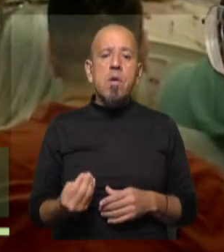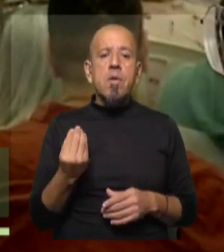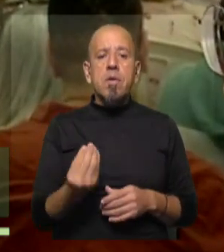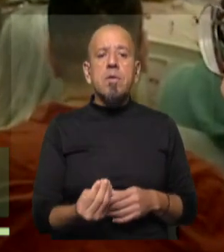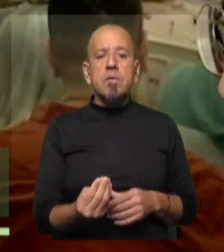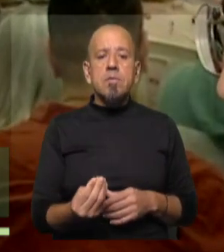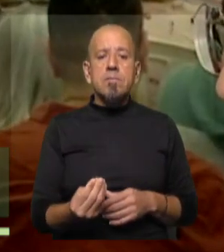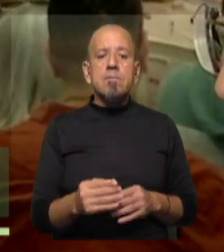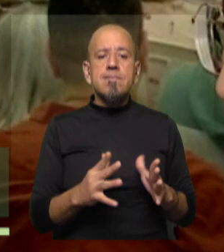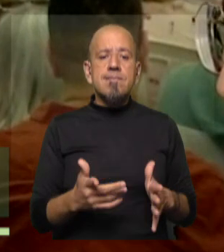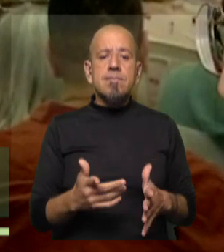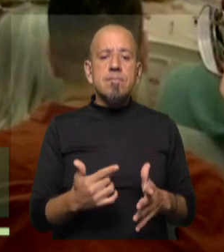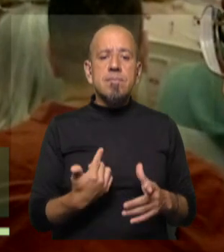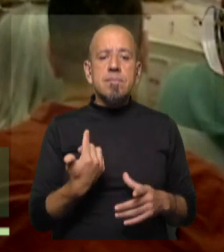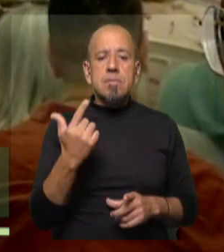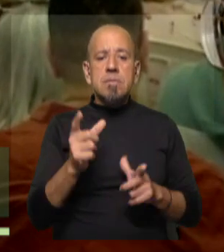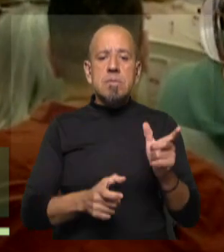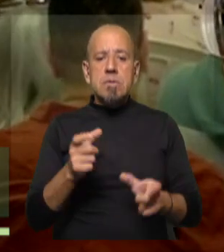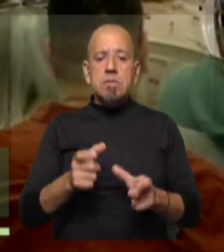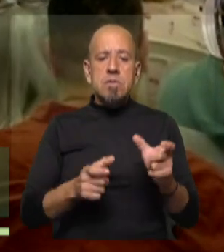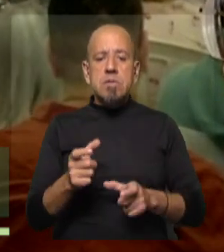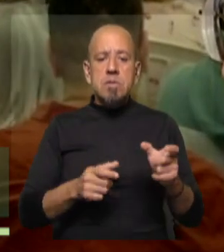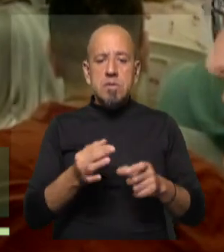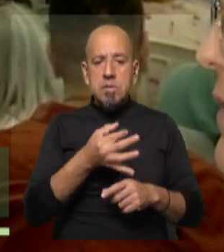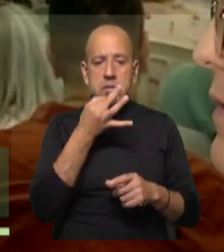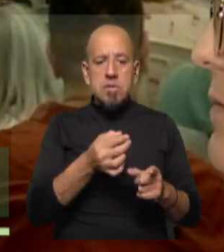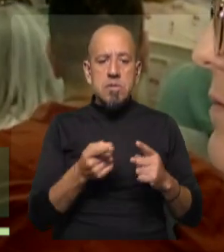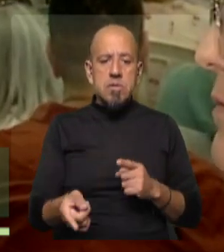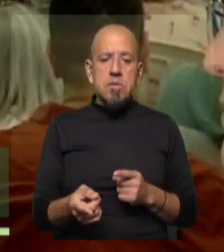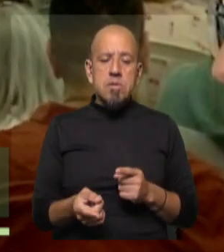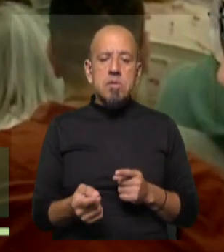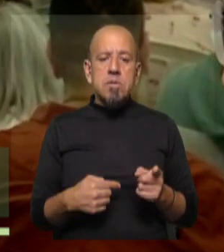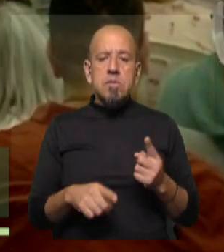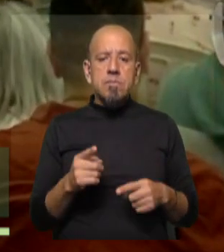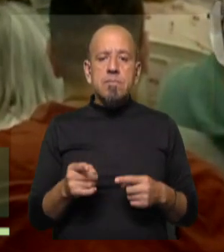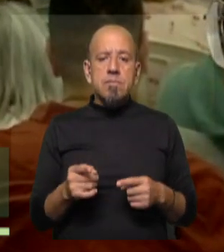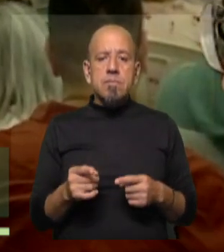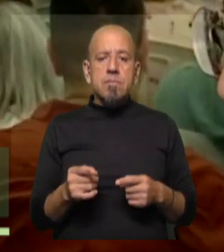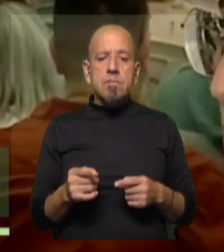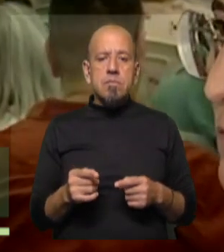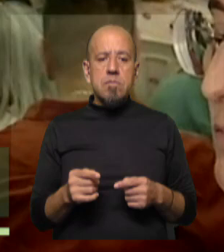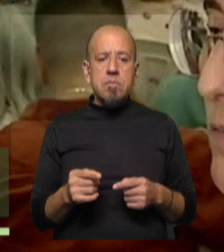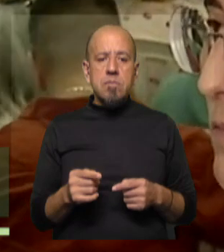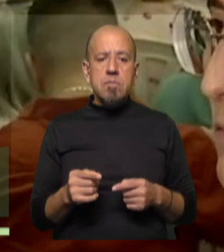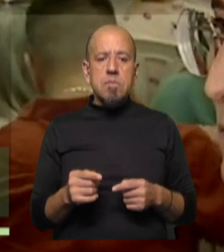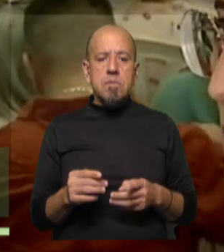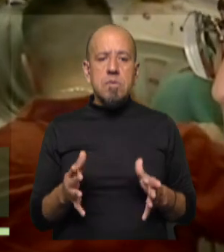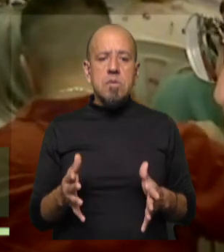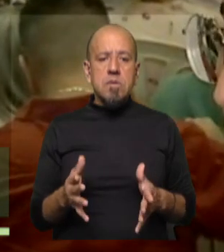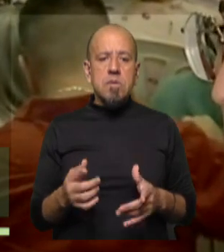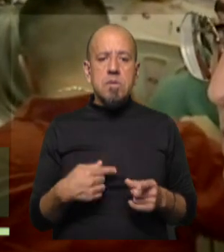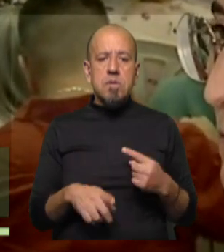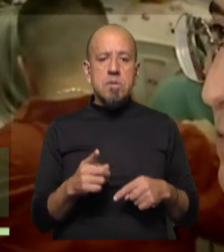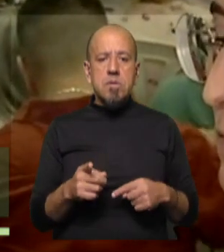que plebiscitarse ante la gente. Será la gente la que diga lo que valemos cada uno y cómo se